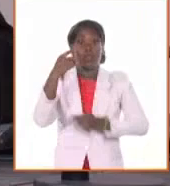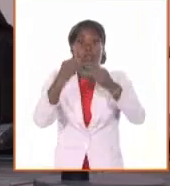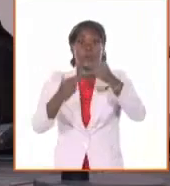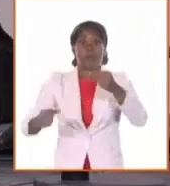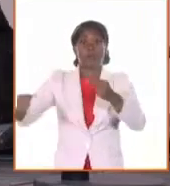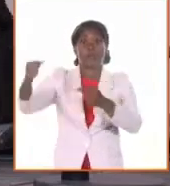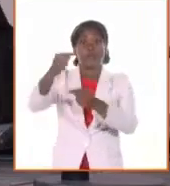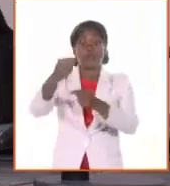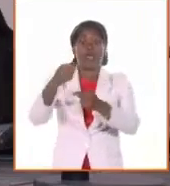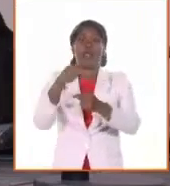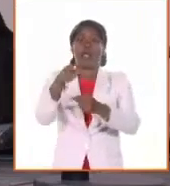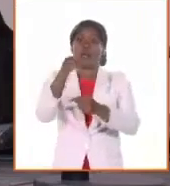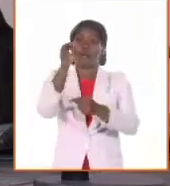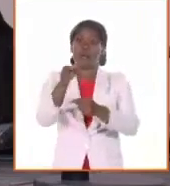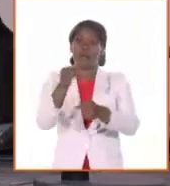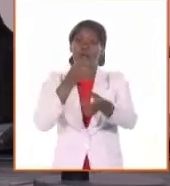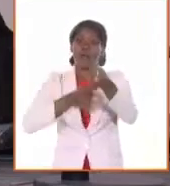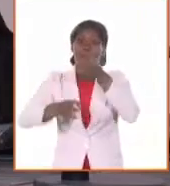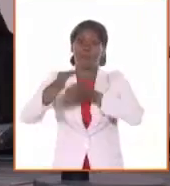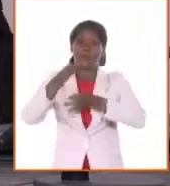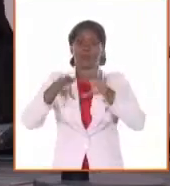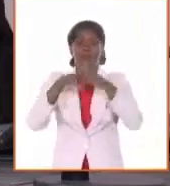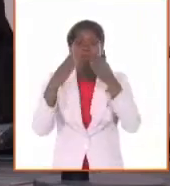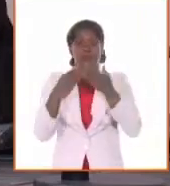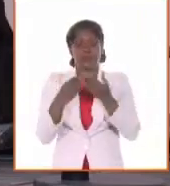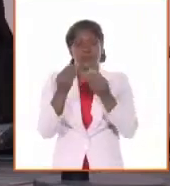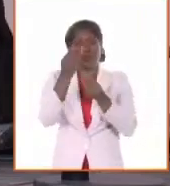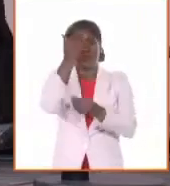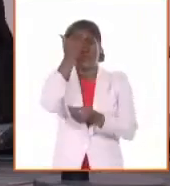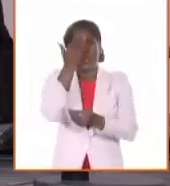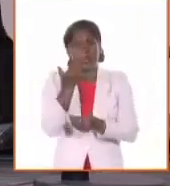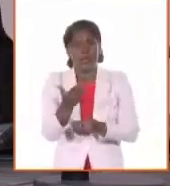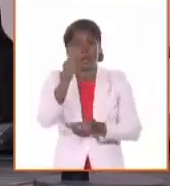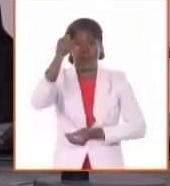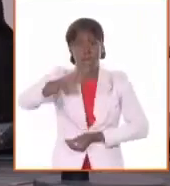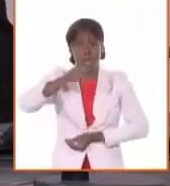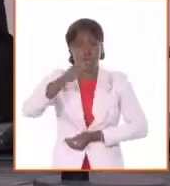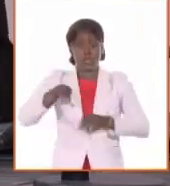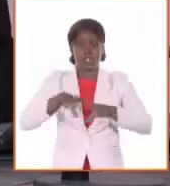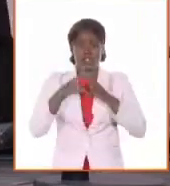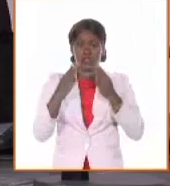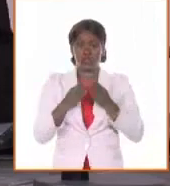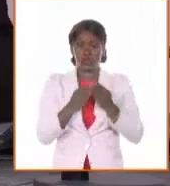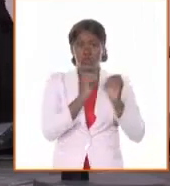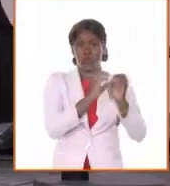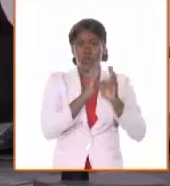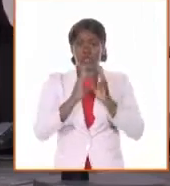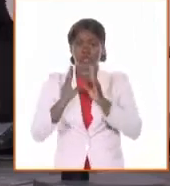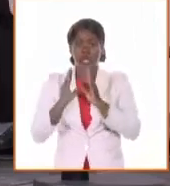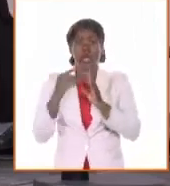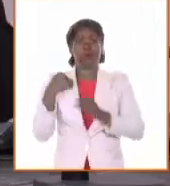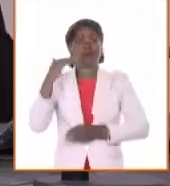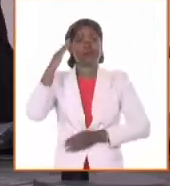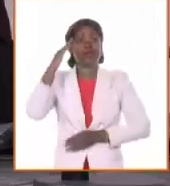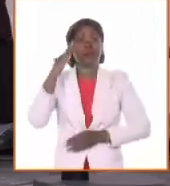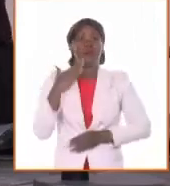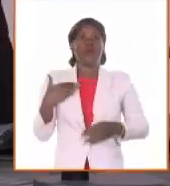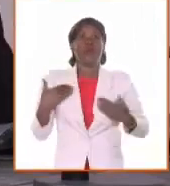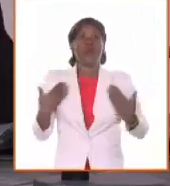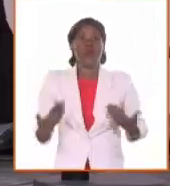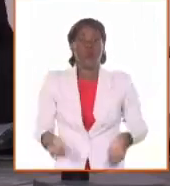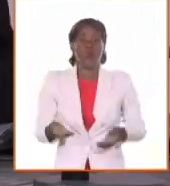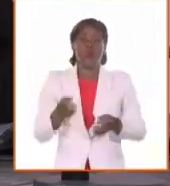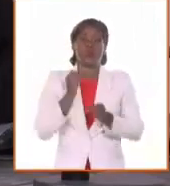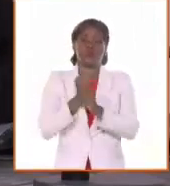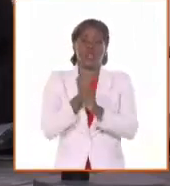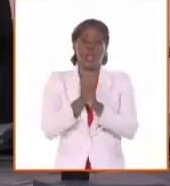el servicio en Sí y hay otras que requieren de la voluntad tanto de quienes brindan el servicio en cada una de las notarías y cada uno de los